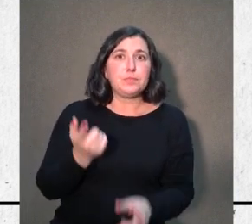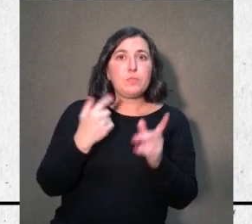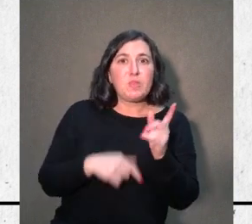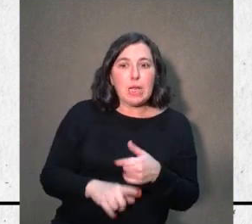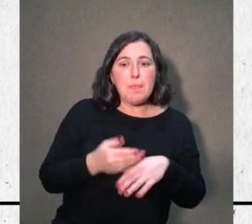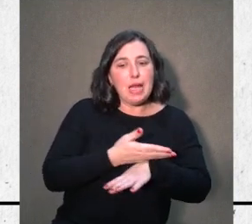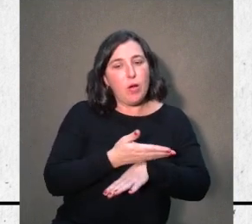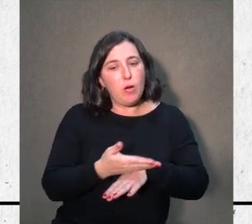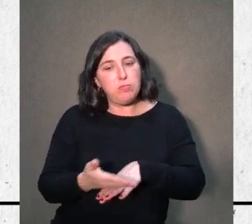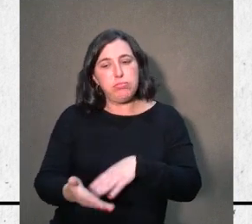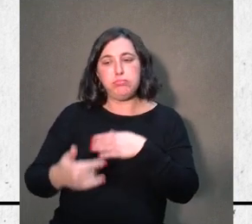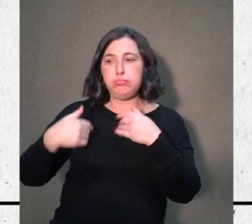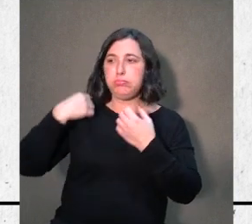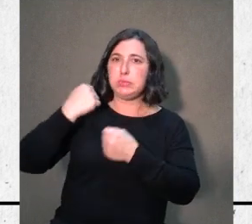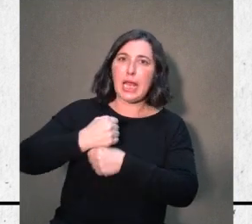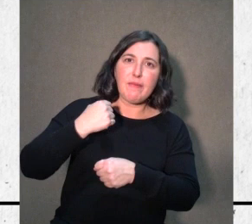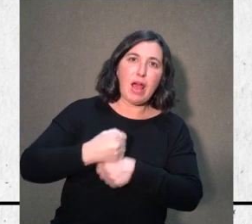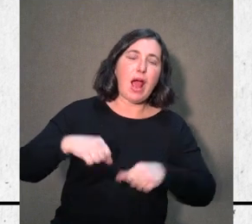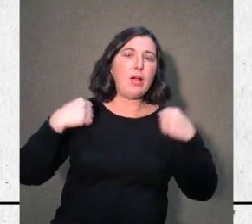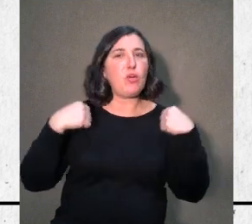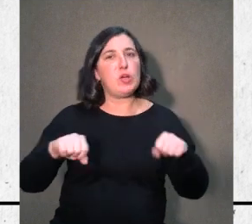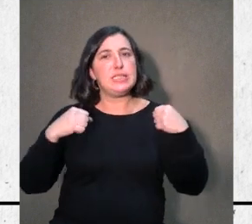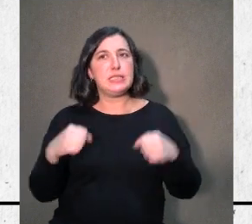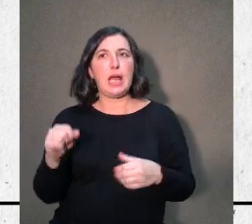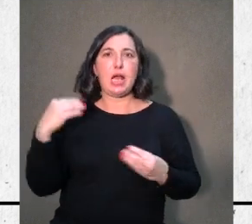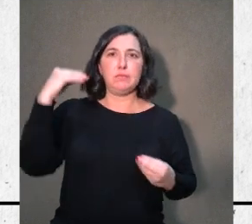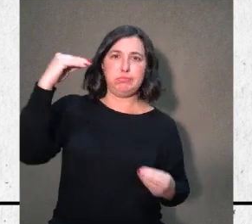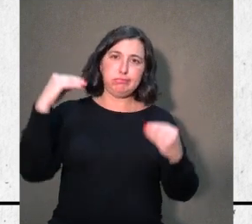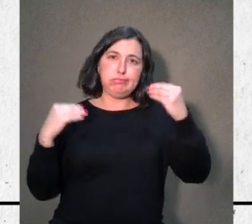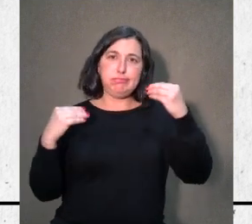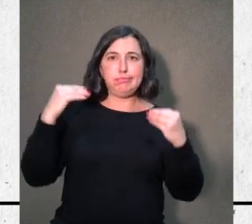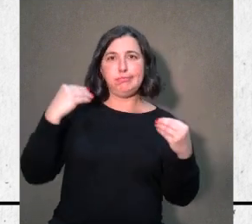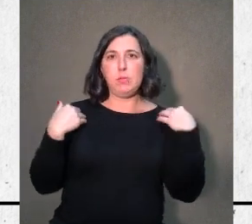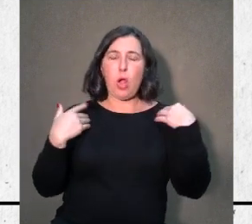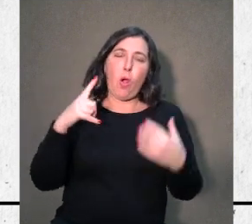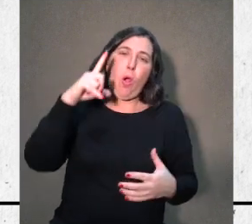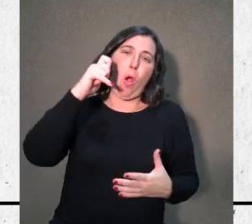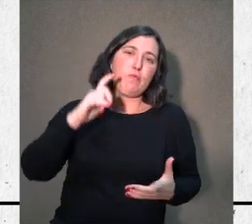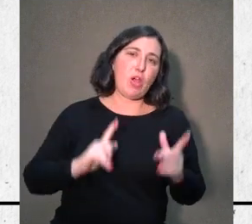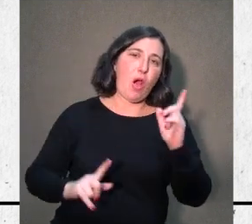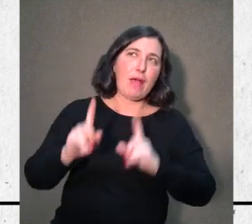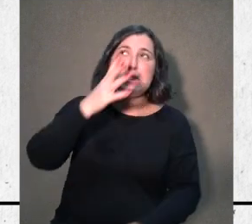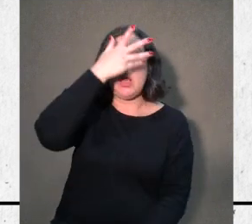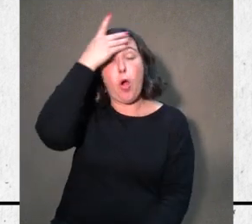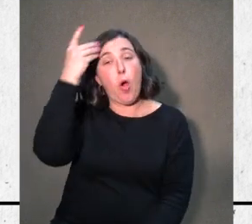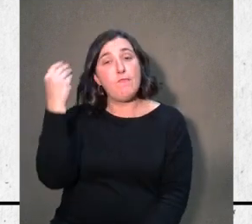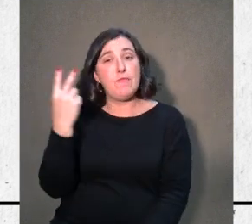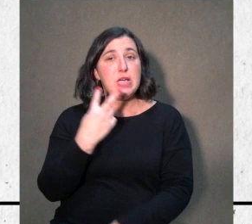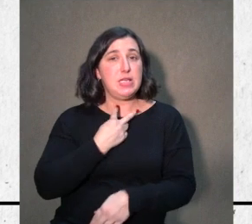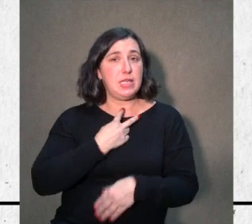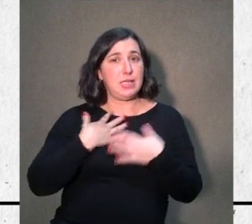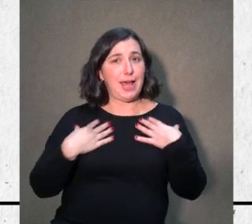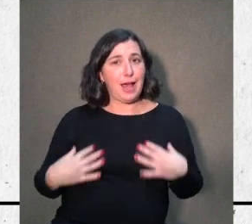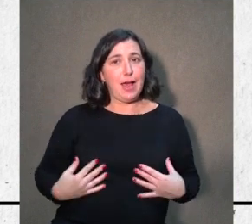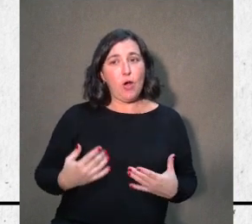y de los ensayos y las posturas, obviamente a veces se te olvida o perjudica ciertas partes de tu cuerpo que no te das